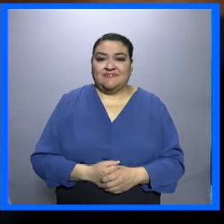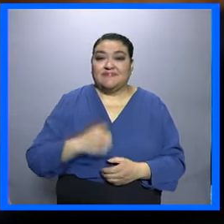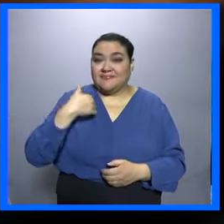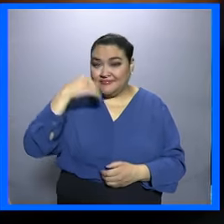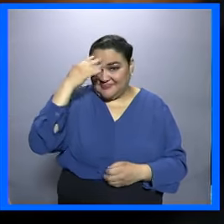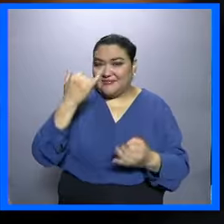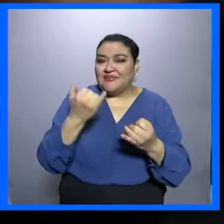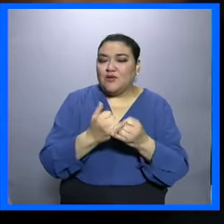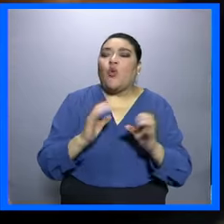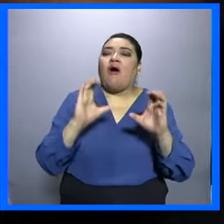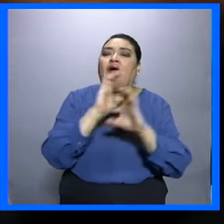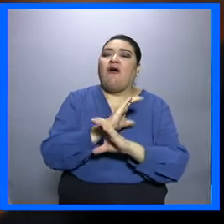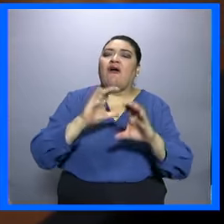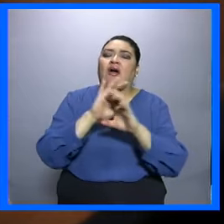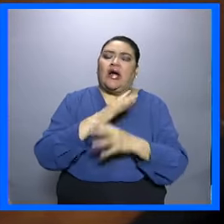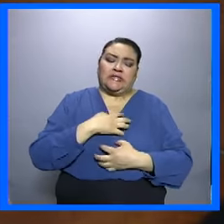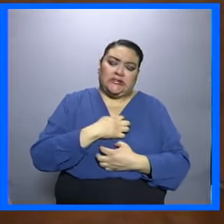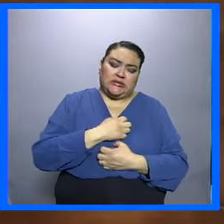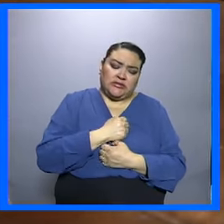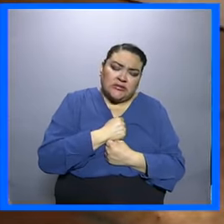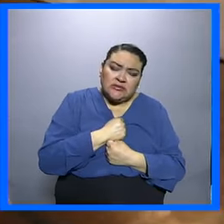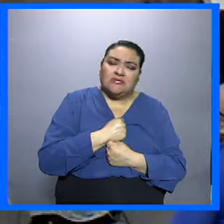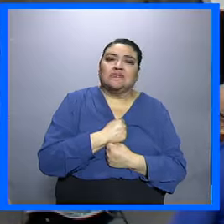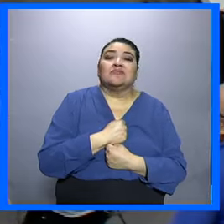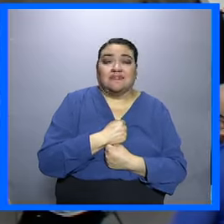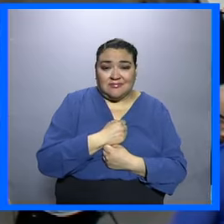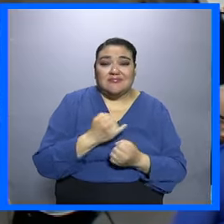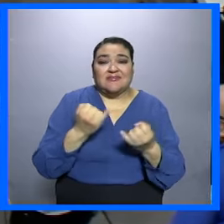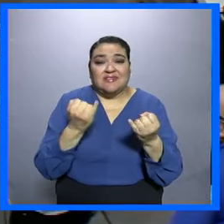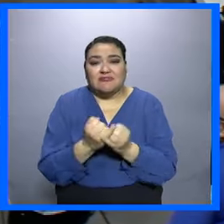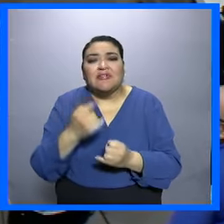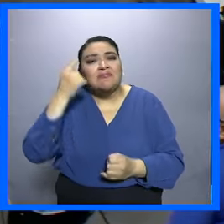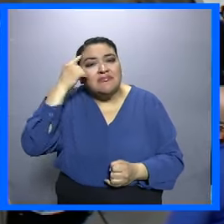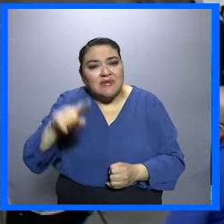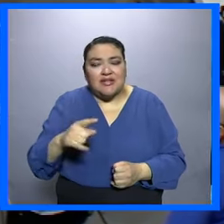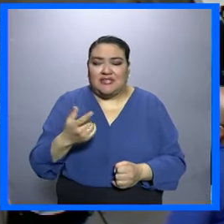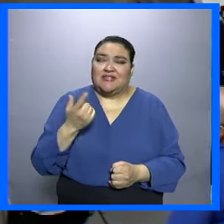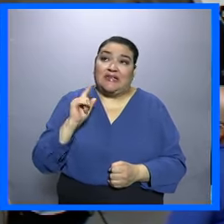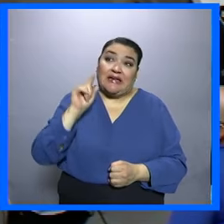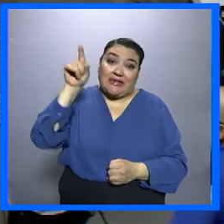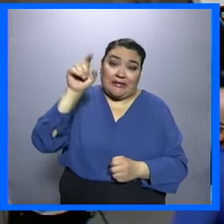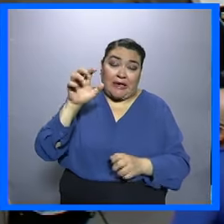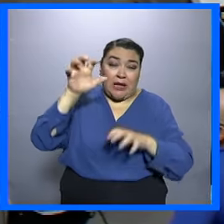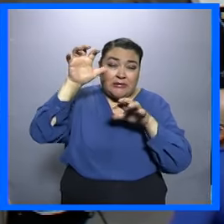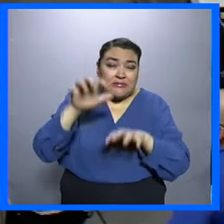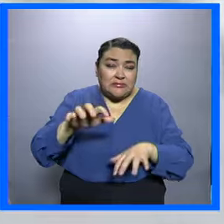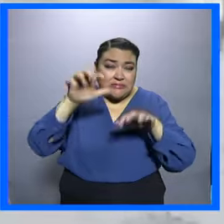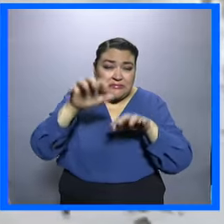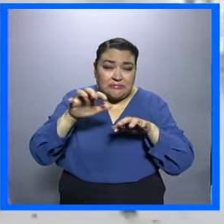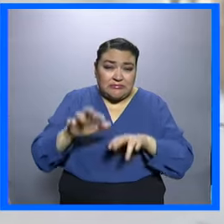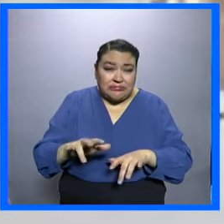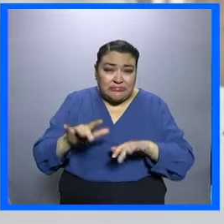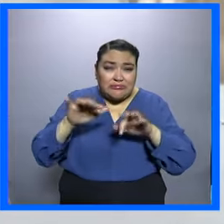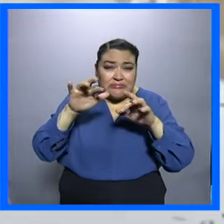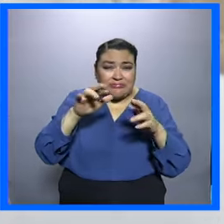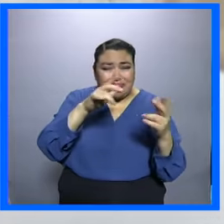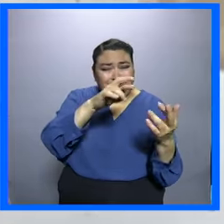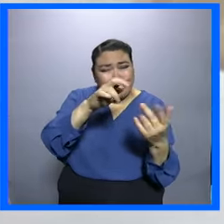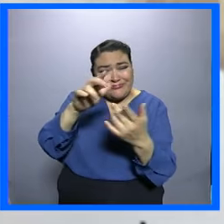También de dolor se canta y se baila. Y en esta ocasión se hizo para ayudar a nuestros hermanos afectados por las lluvias que perdieron